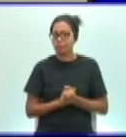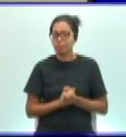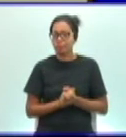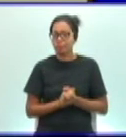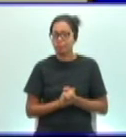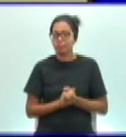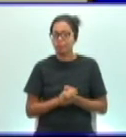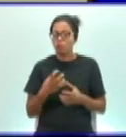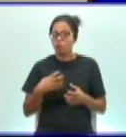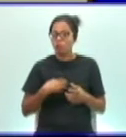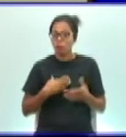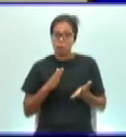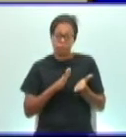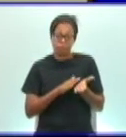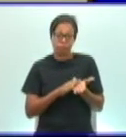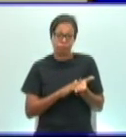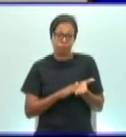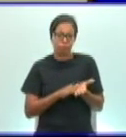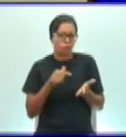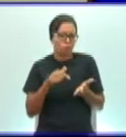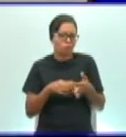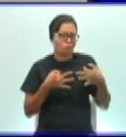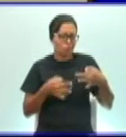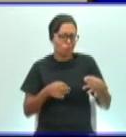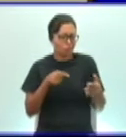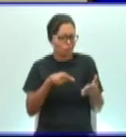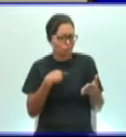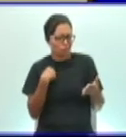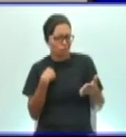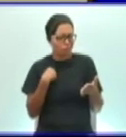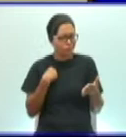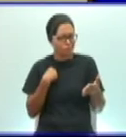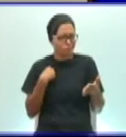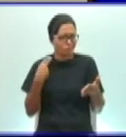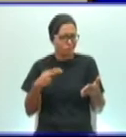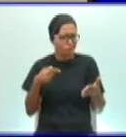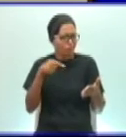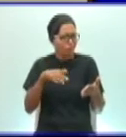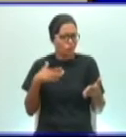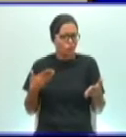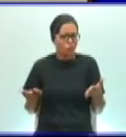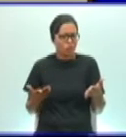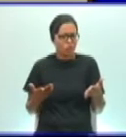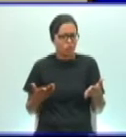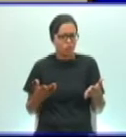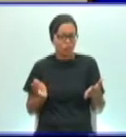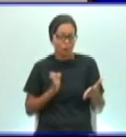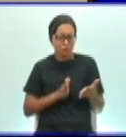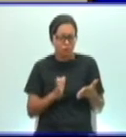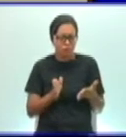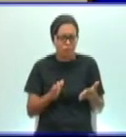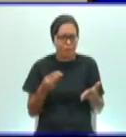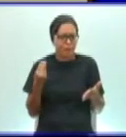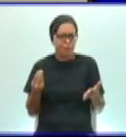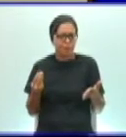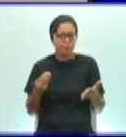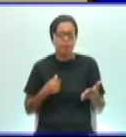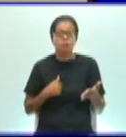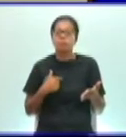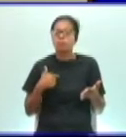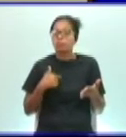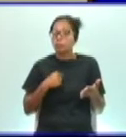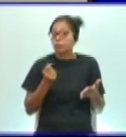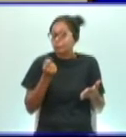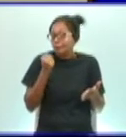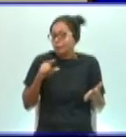yo tengo en mis manos un documento, yo tengo que tener ideas. ¿Qué voy a hacer con el documento? ¿Qué líneas yo voy a seguir? Por ejemplo, yo tengo primero que saber